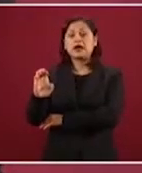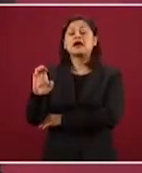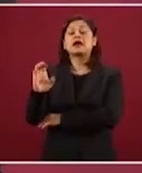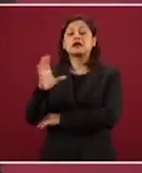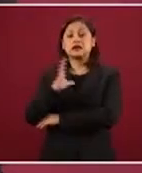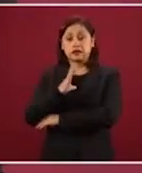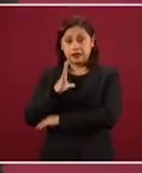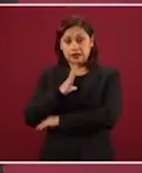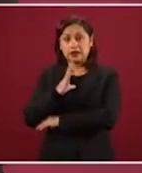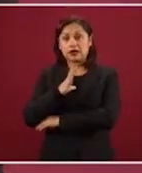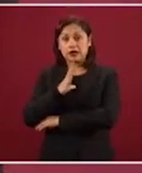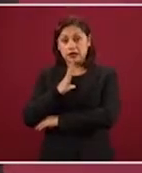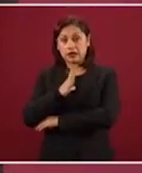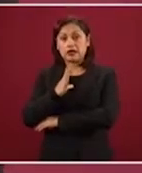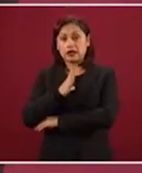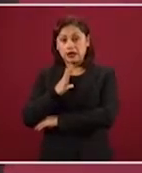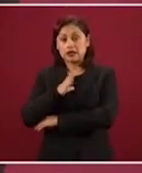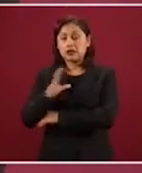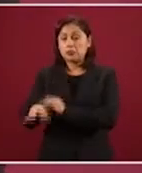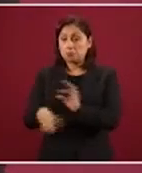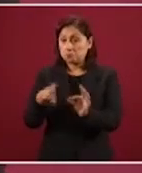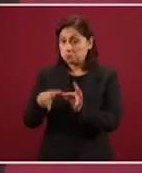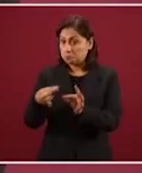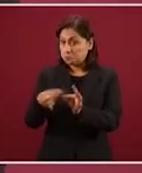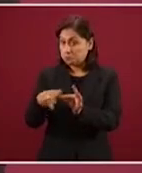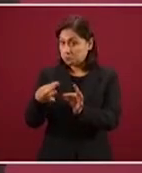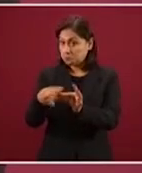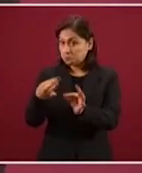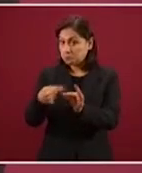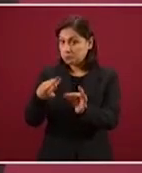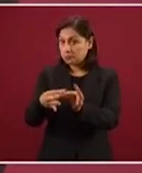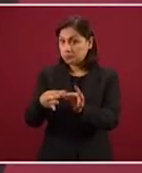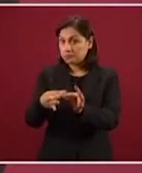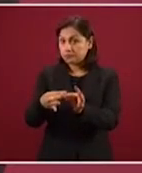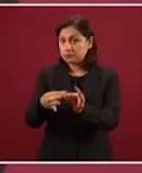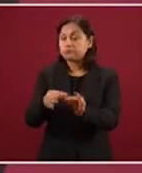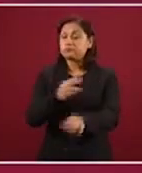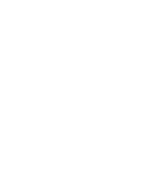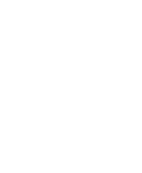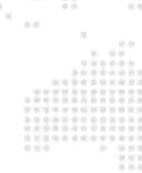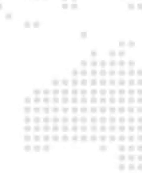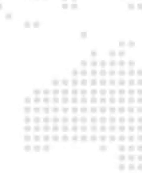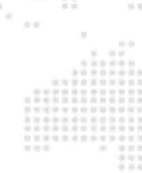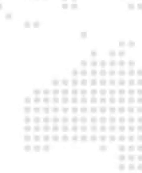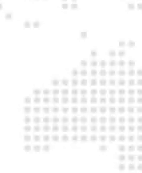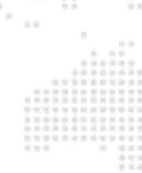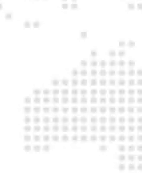manejada con eficiencia y con honestidad.